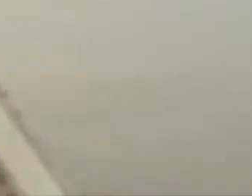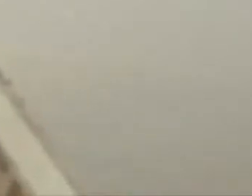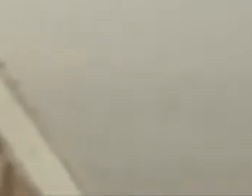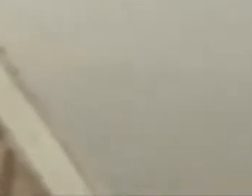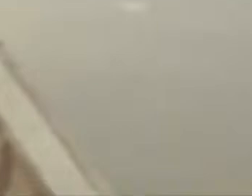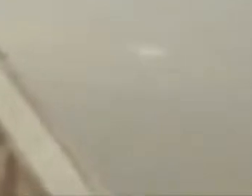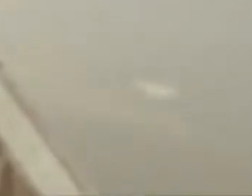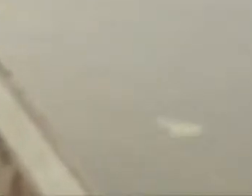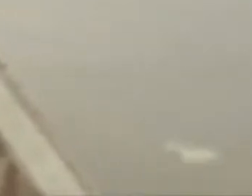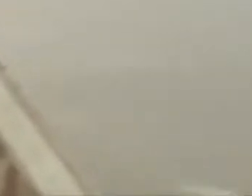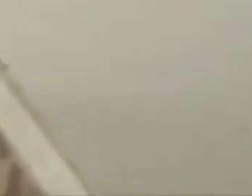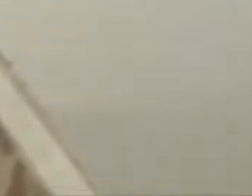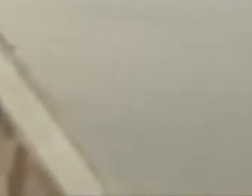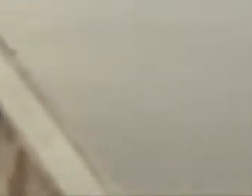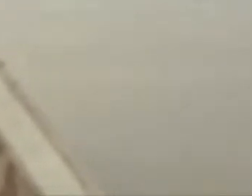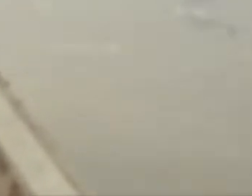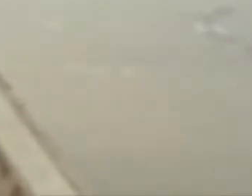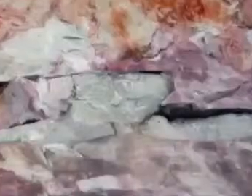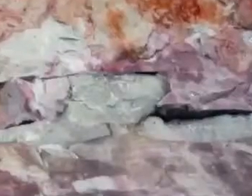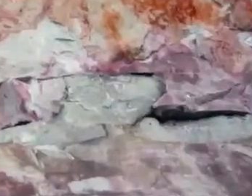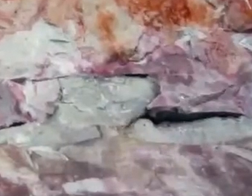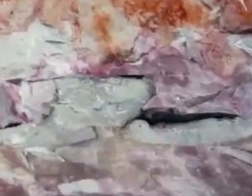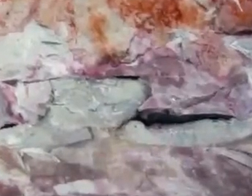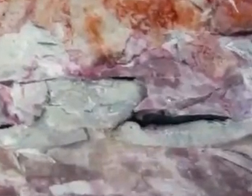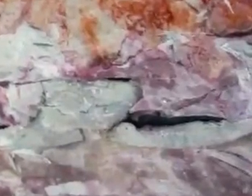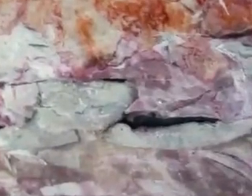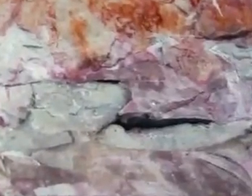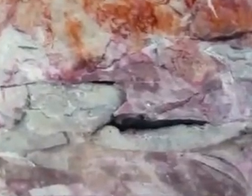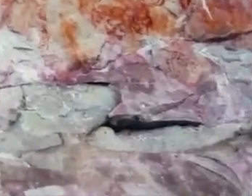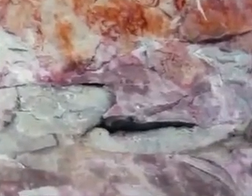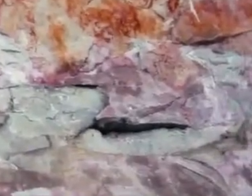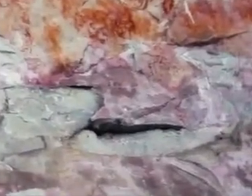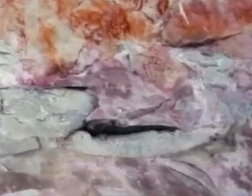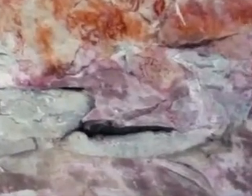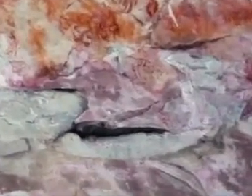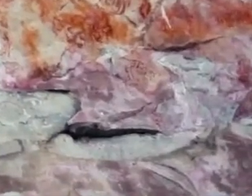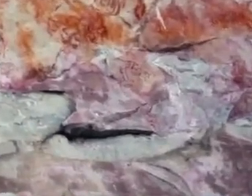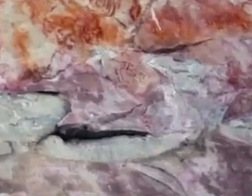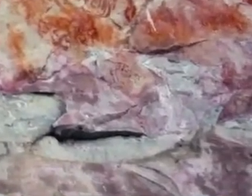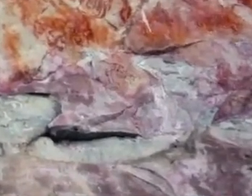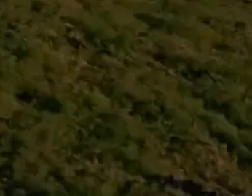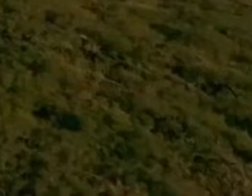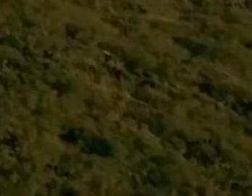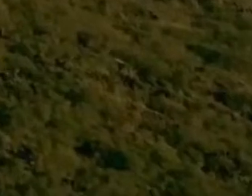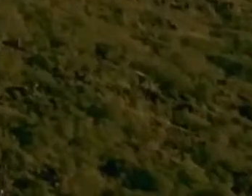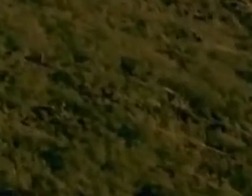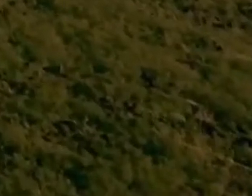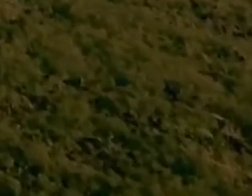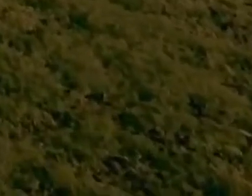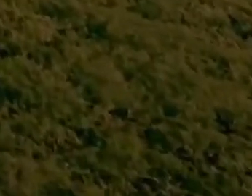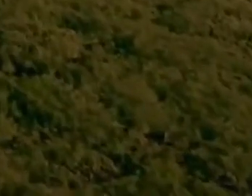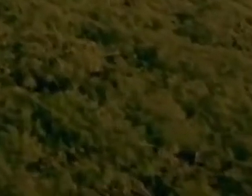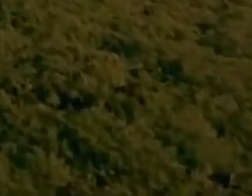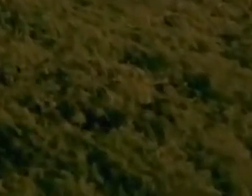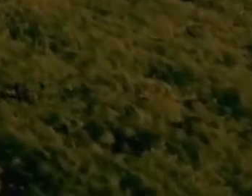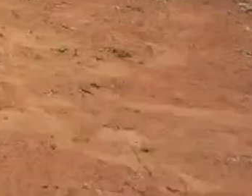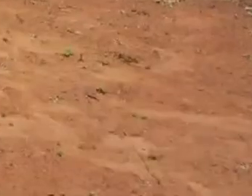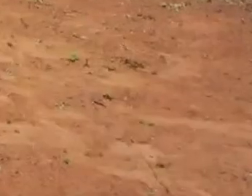encontramos. Que logremos entender cuáles son esas raíces profundas que nos unen con este